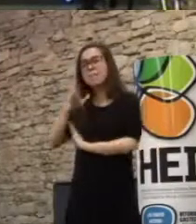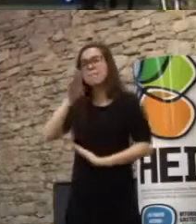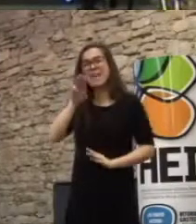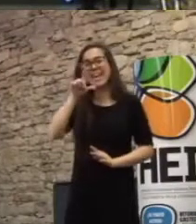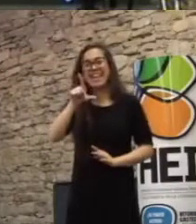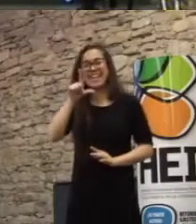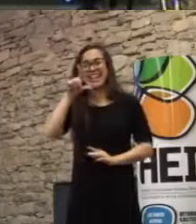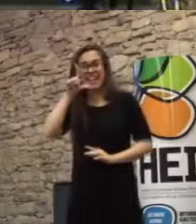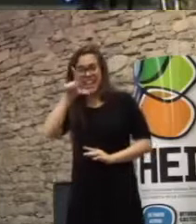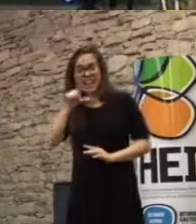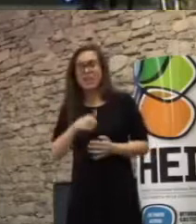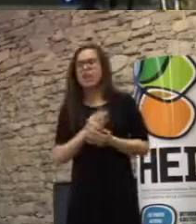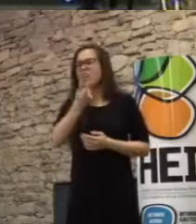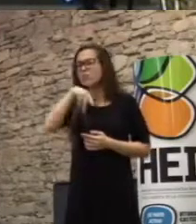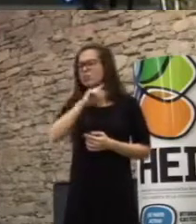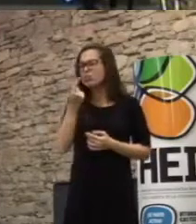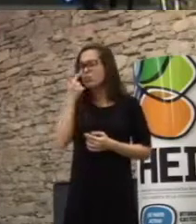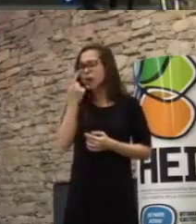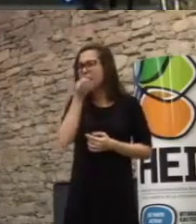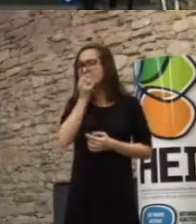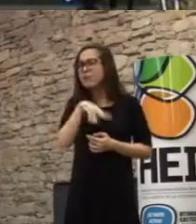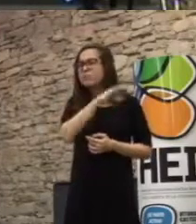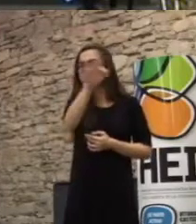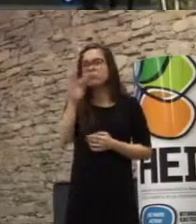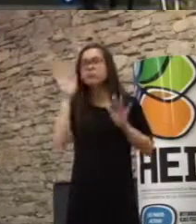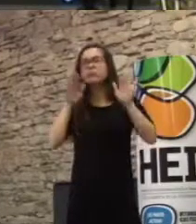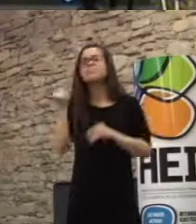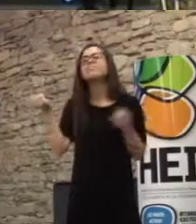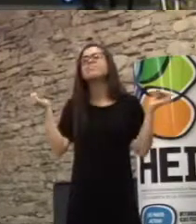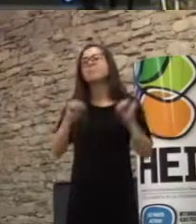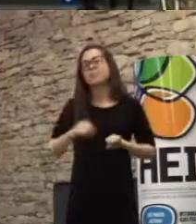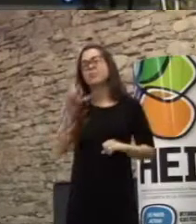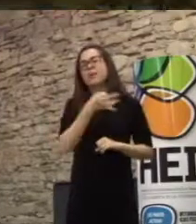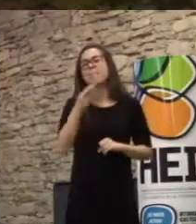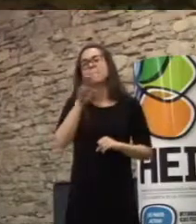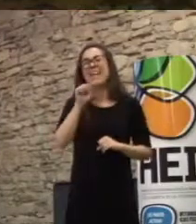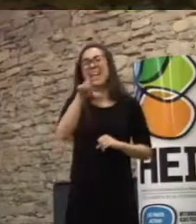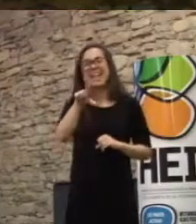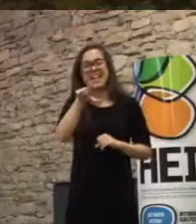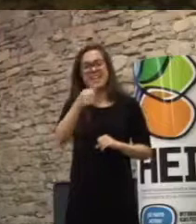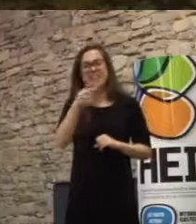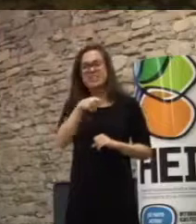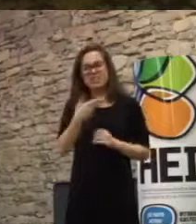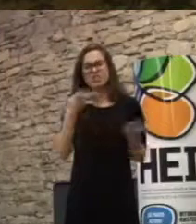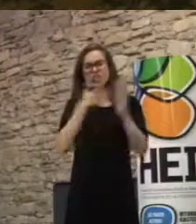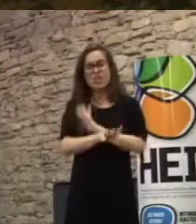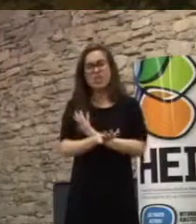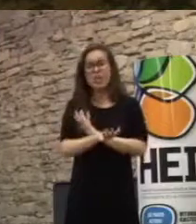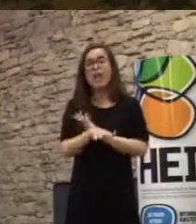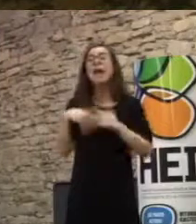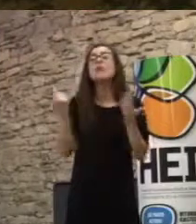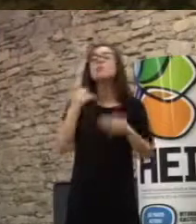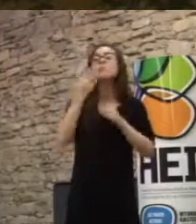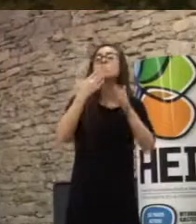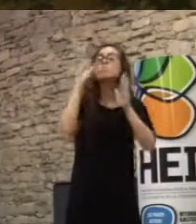programación neurolingüística aquí nos suena eso de los que estáis aquí vale perfecto por la pnl es programación neuro lingüística